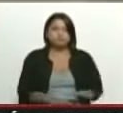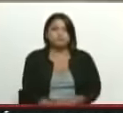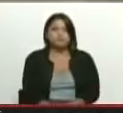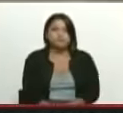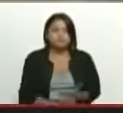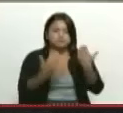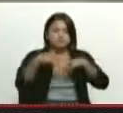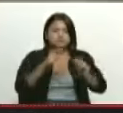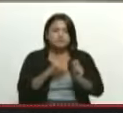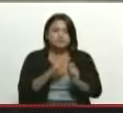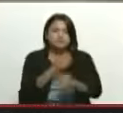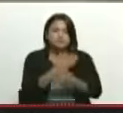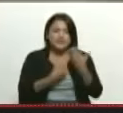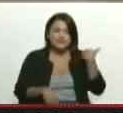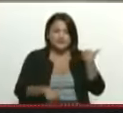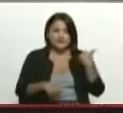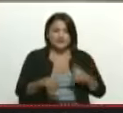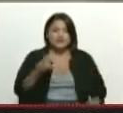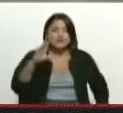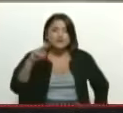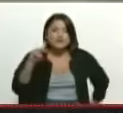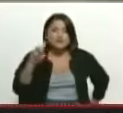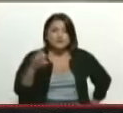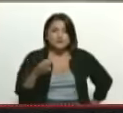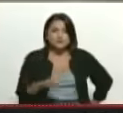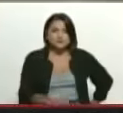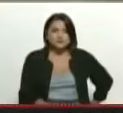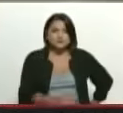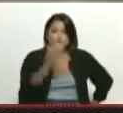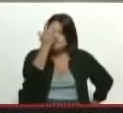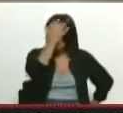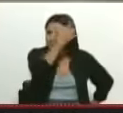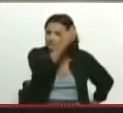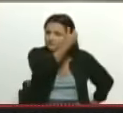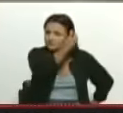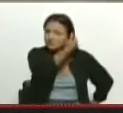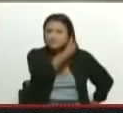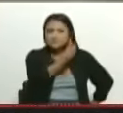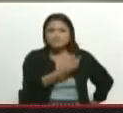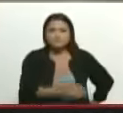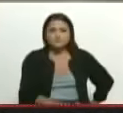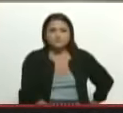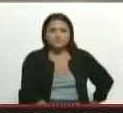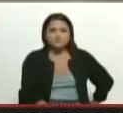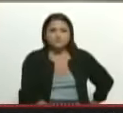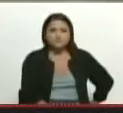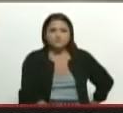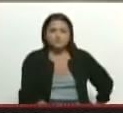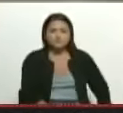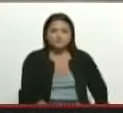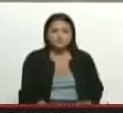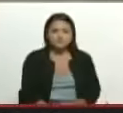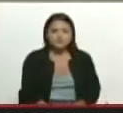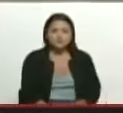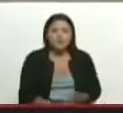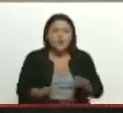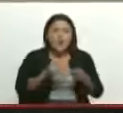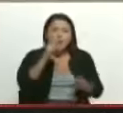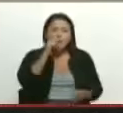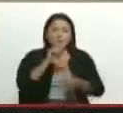Elvis Amoroso, presidente del Consejo Nacional Electoral. Carlos